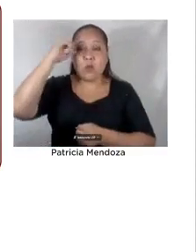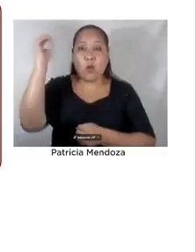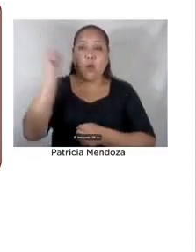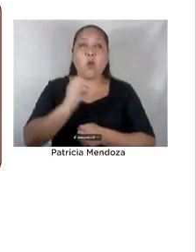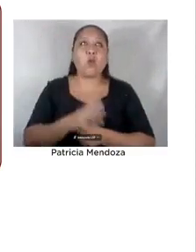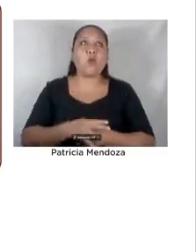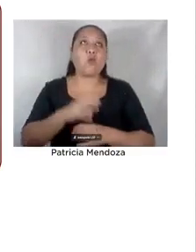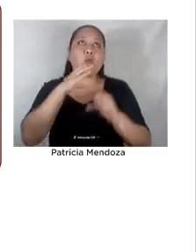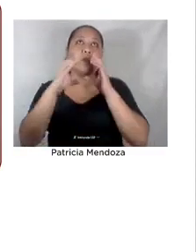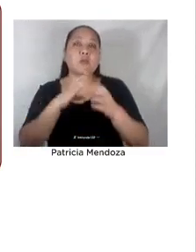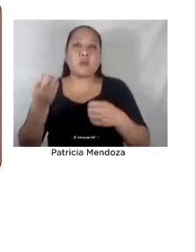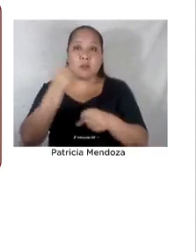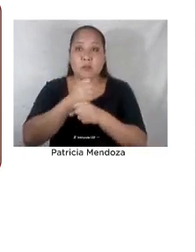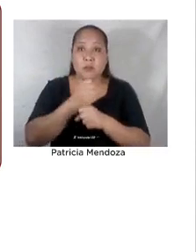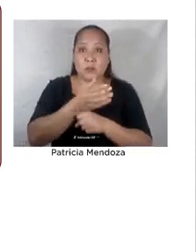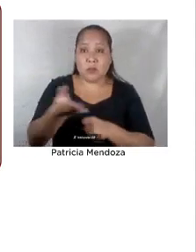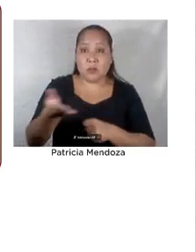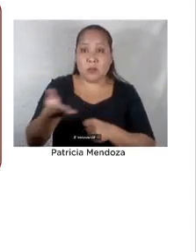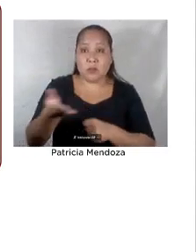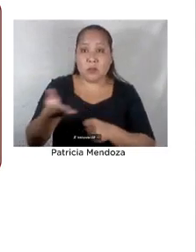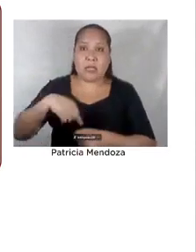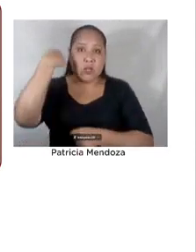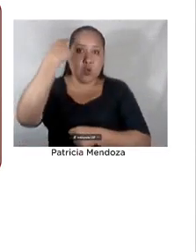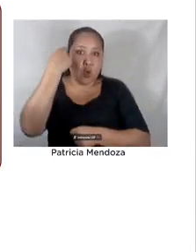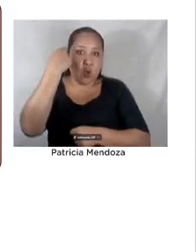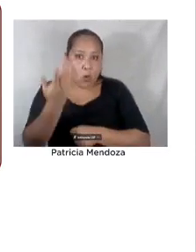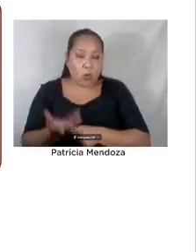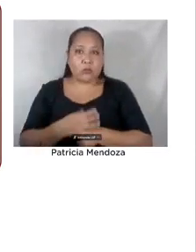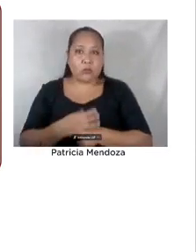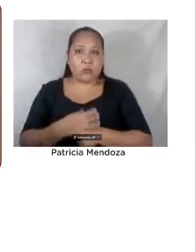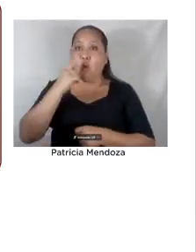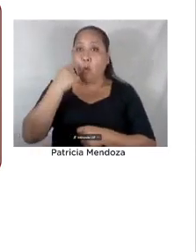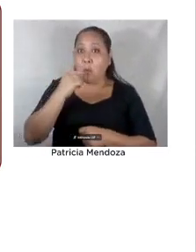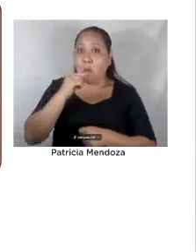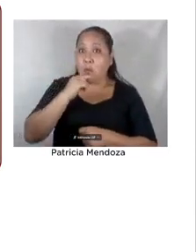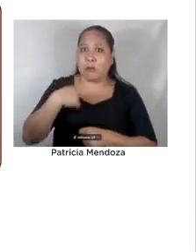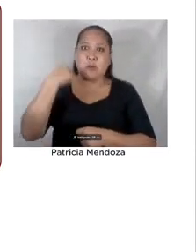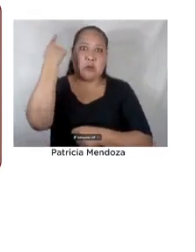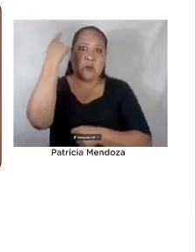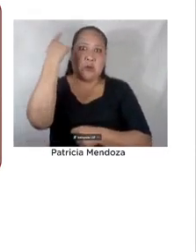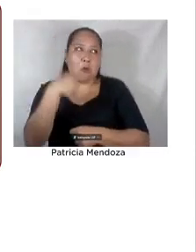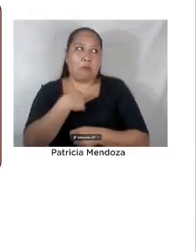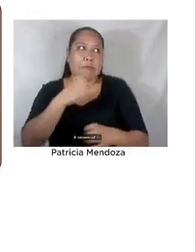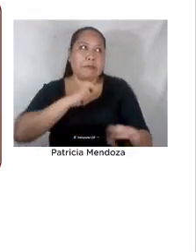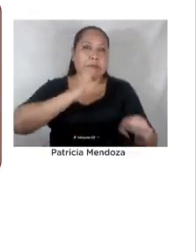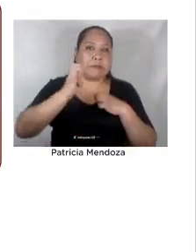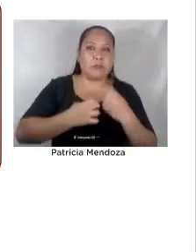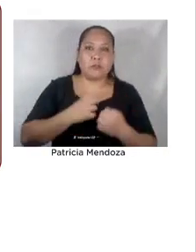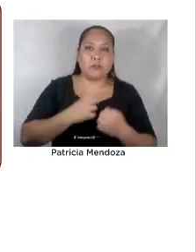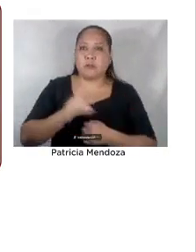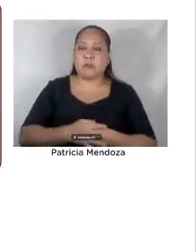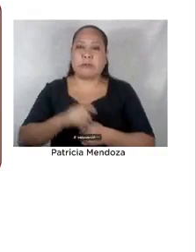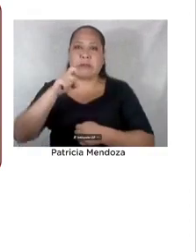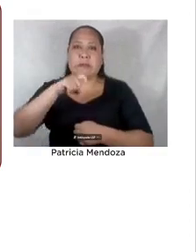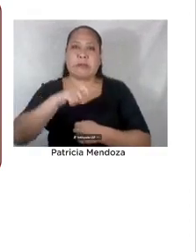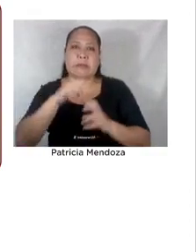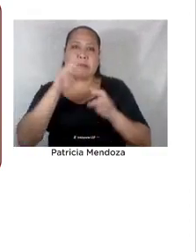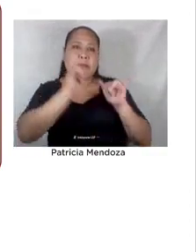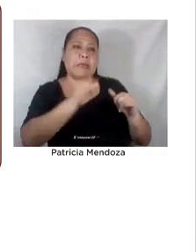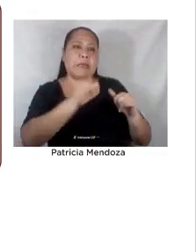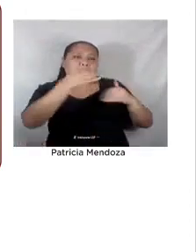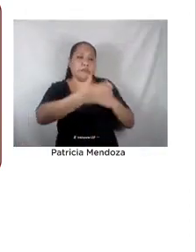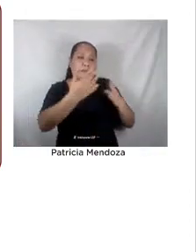nuestras emociones a que estamos locos o estamos locas, a que nos tienen que encerrar,